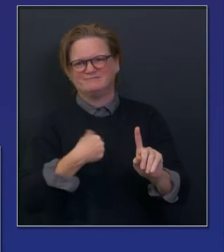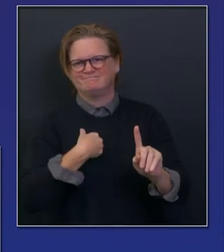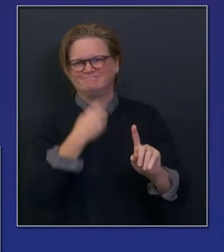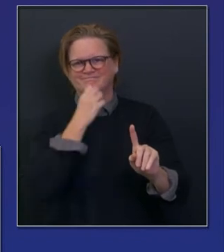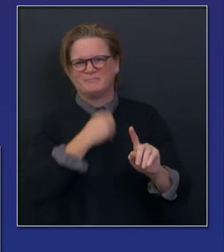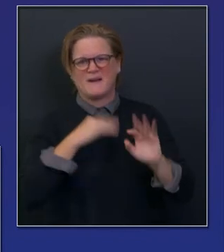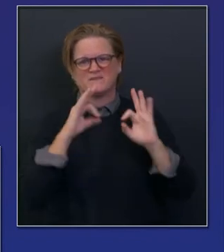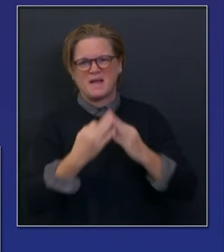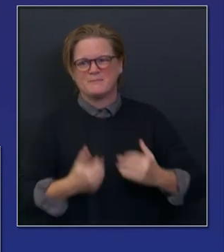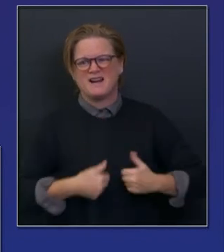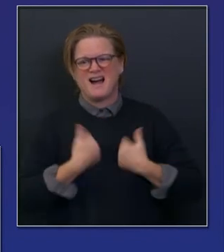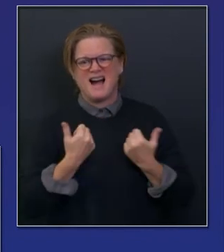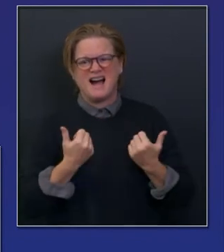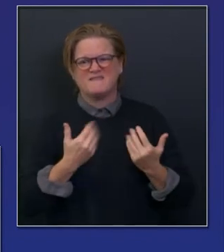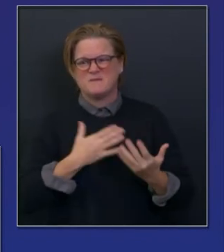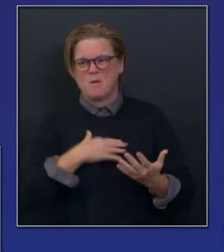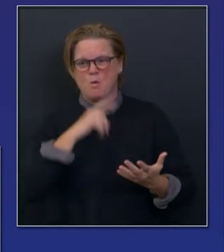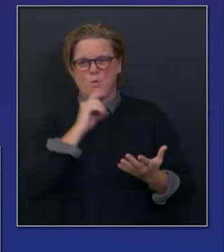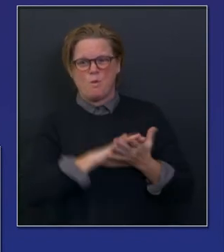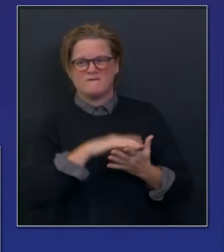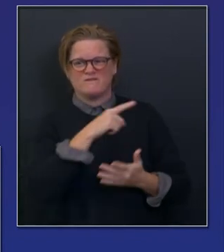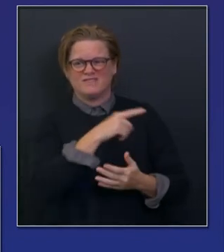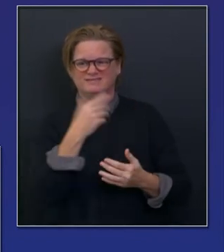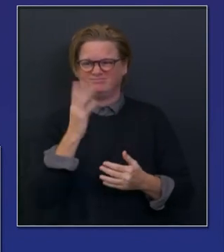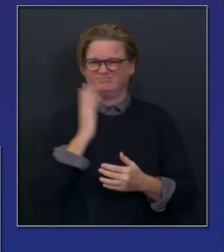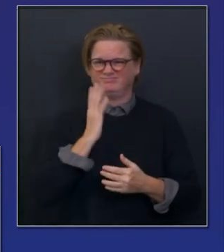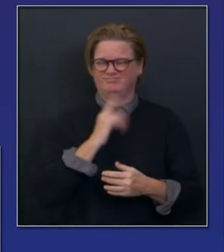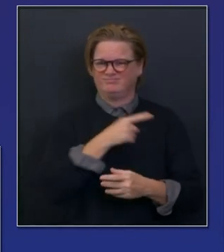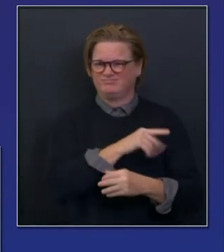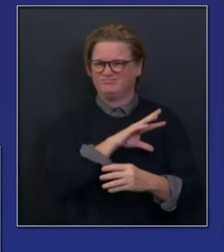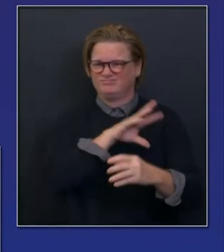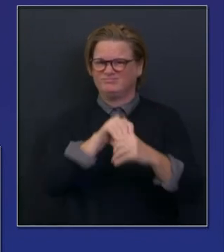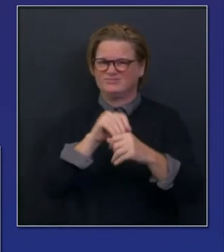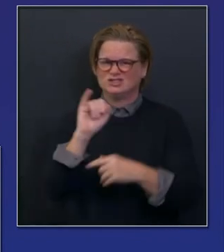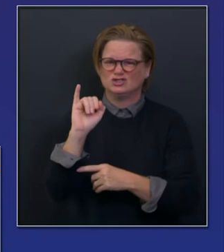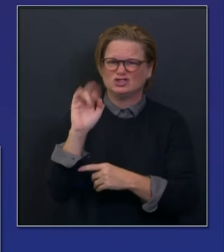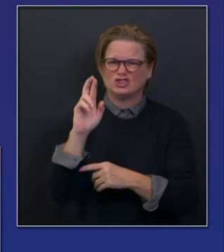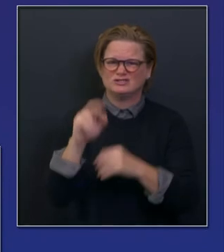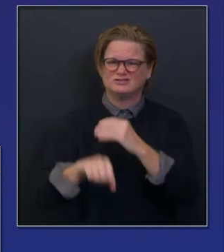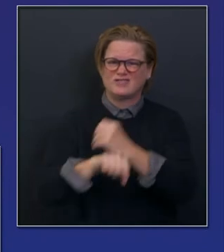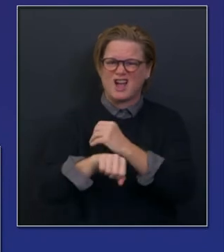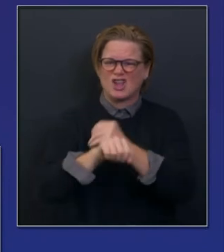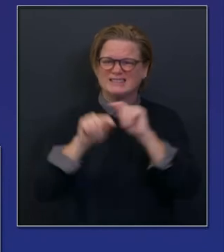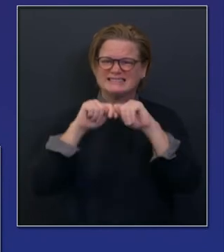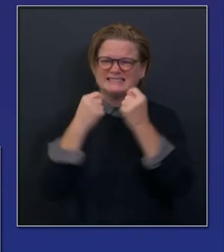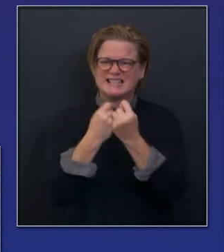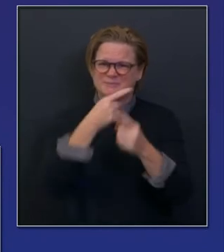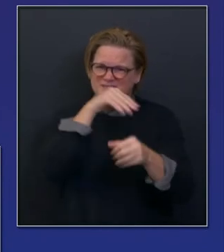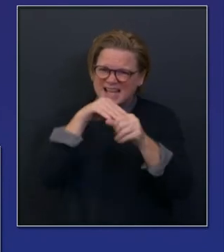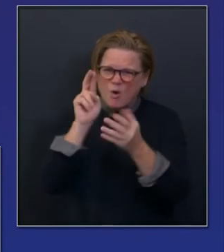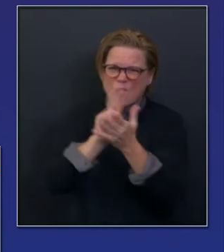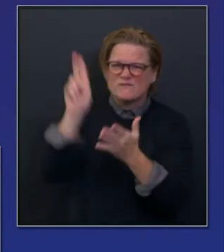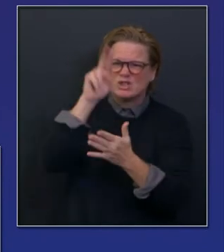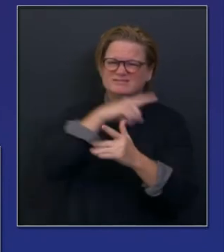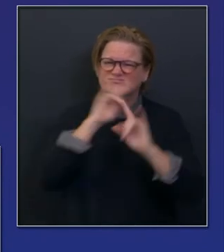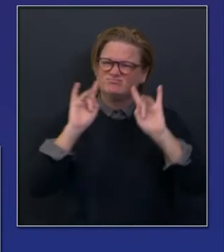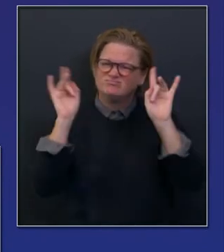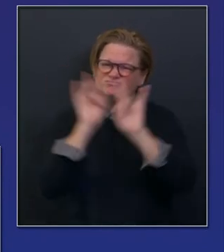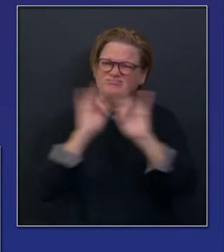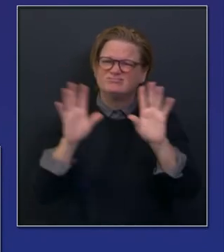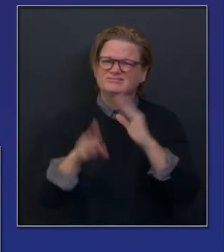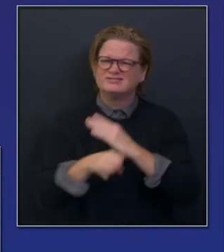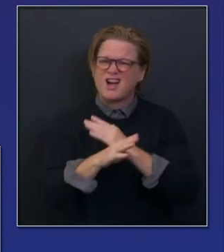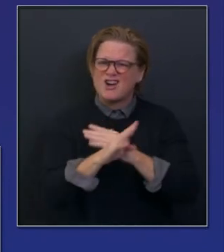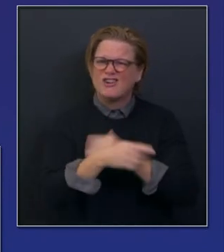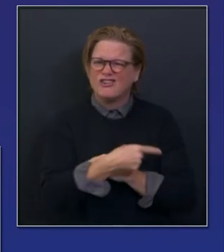vidas. Para mi esposa también, ella fue miembro del equipo de fútbol en Stanford, yo en Santa Clarita, en el Valle de Silicon,